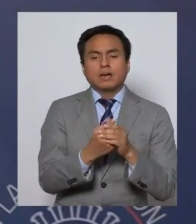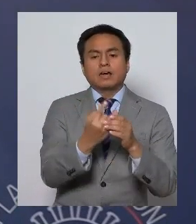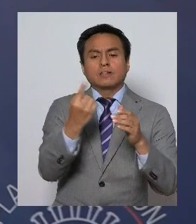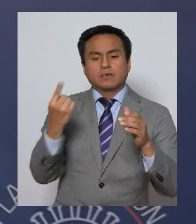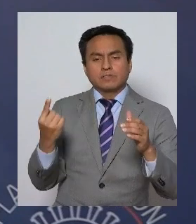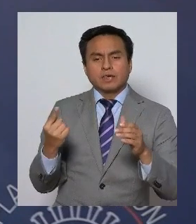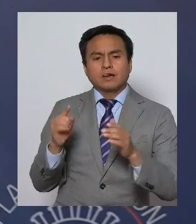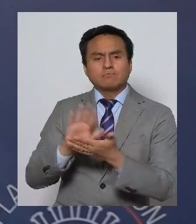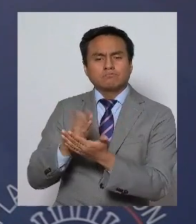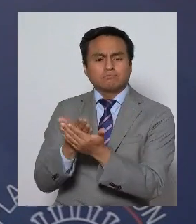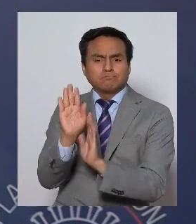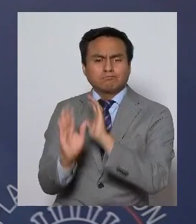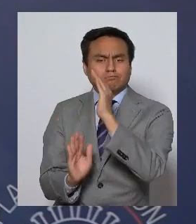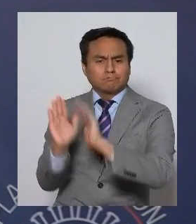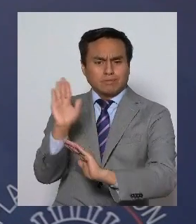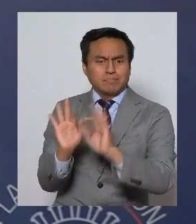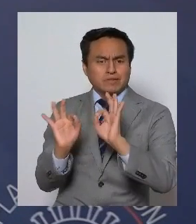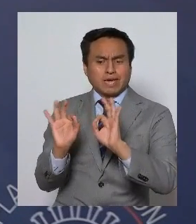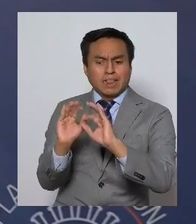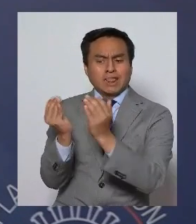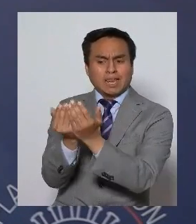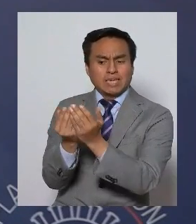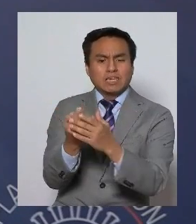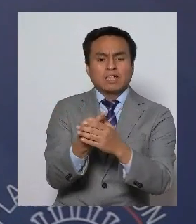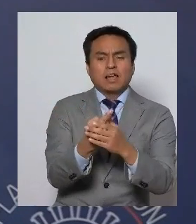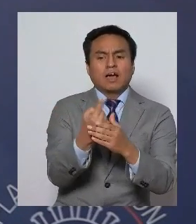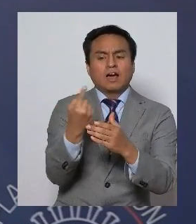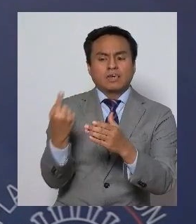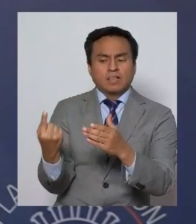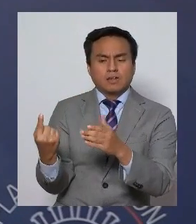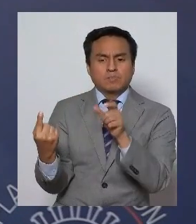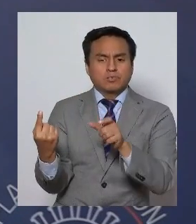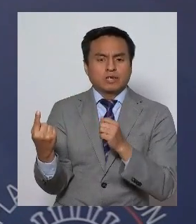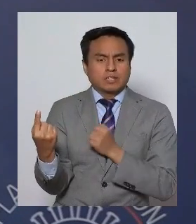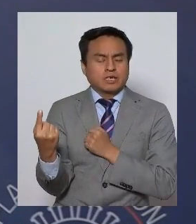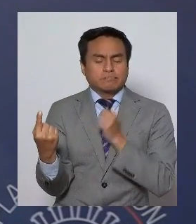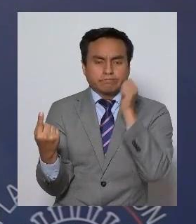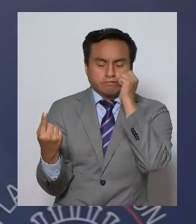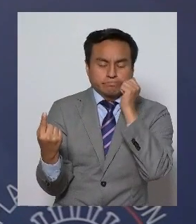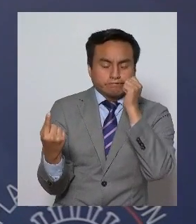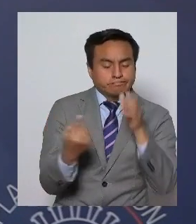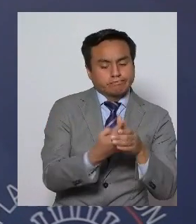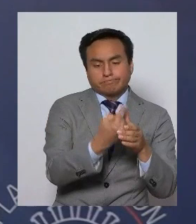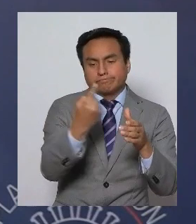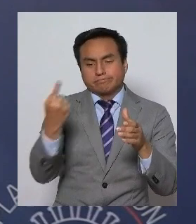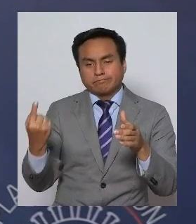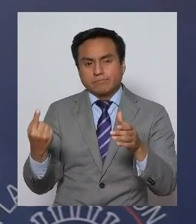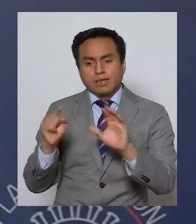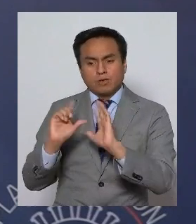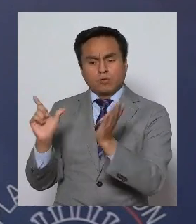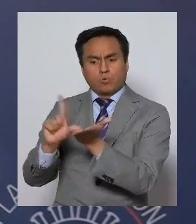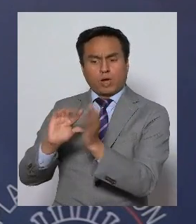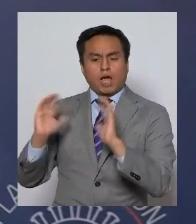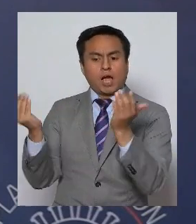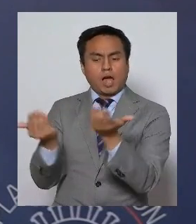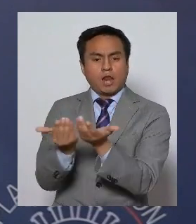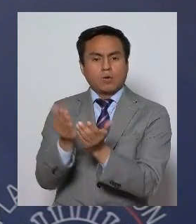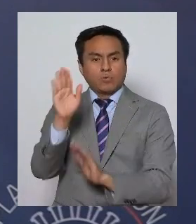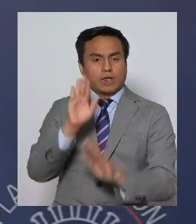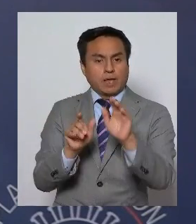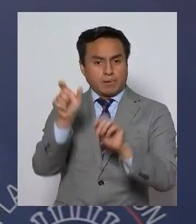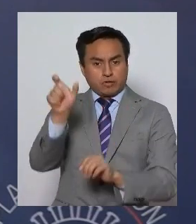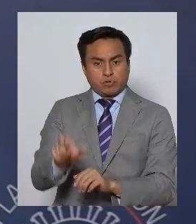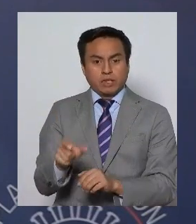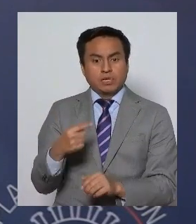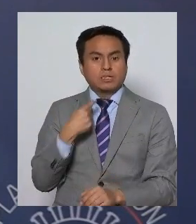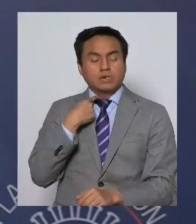sanitaria para poder aislar a los que más quieren. Una residencia sanitaria no es un lugar para cuidar a la persona que ya